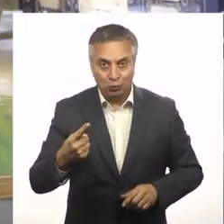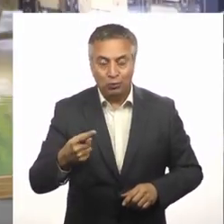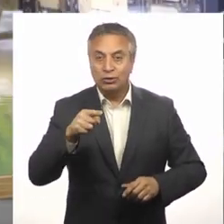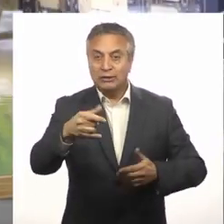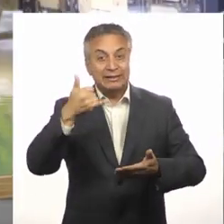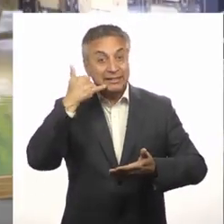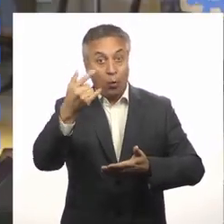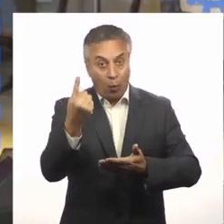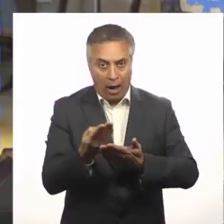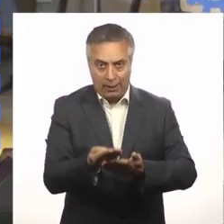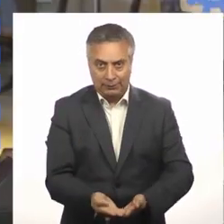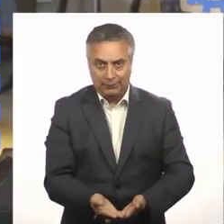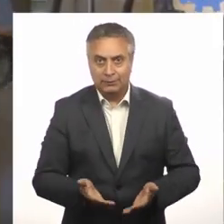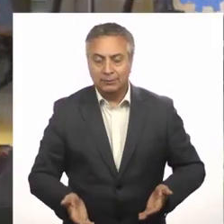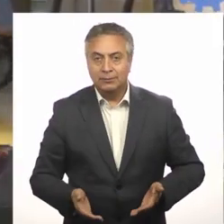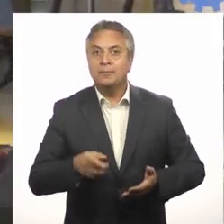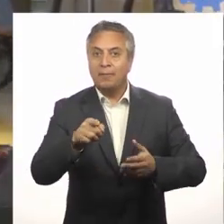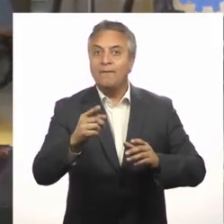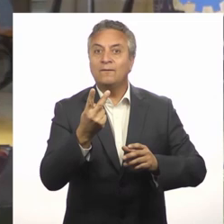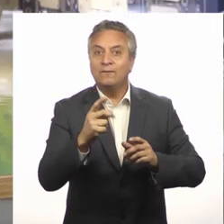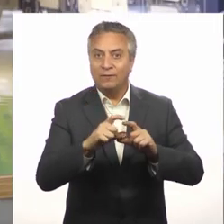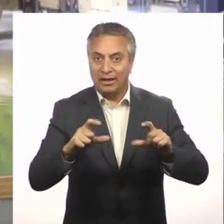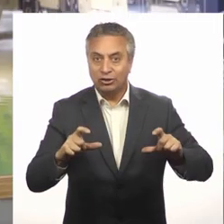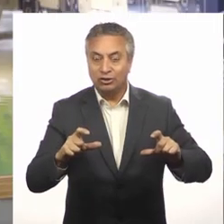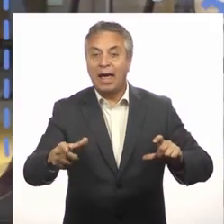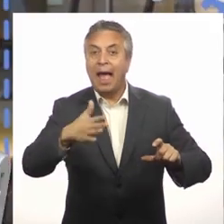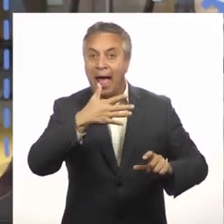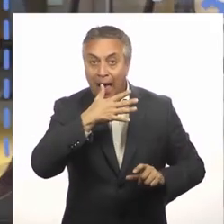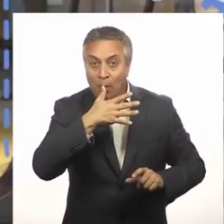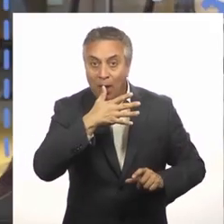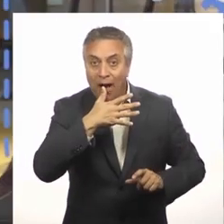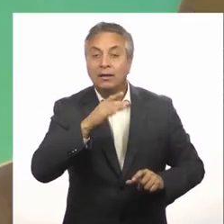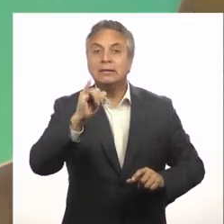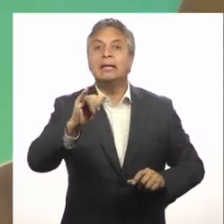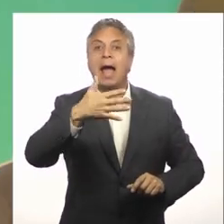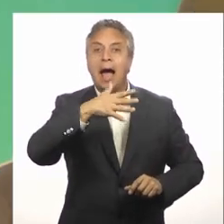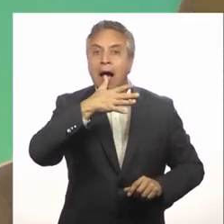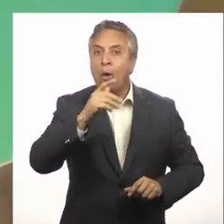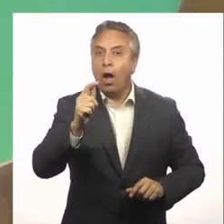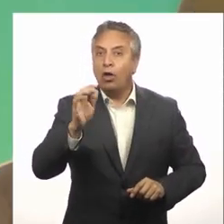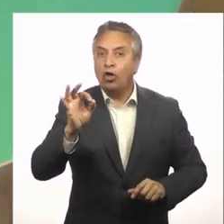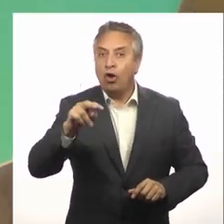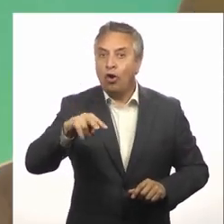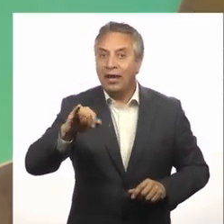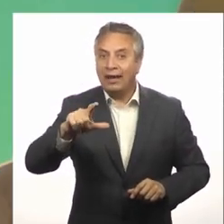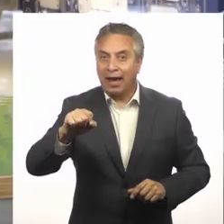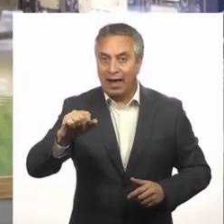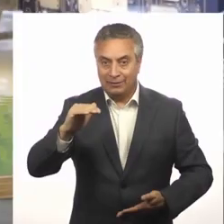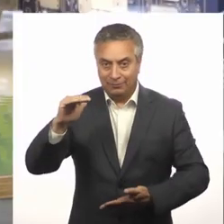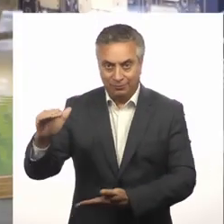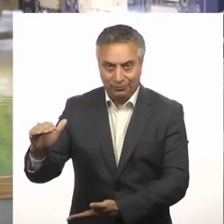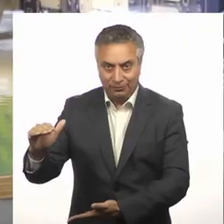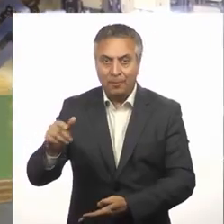celular, vasos, agua y agua tónica. Ahora podemos